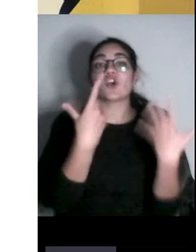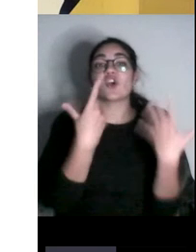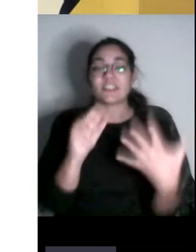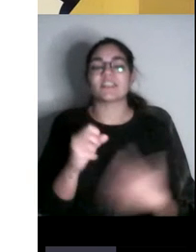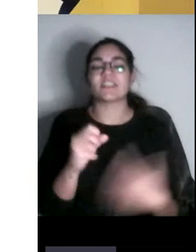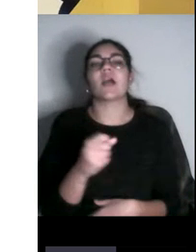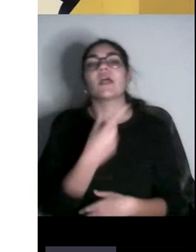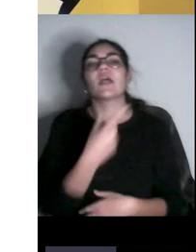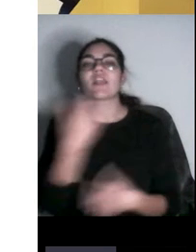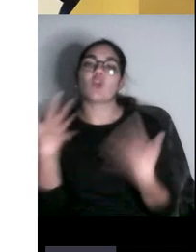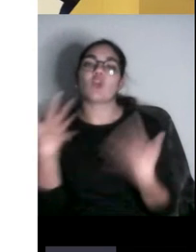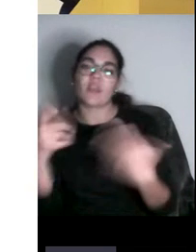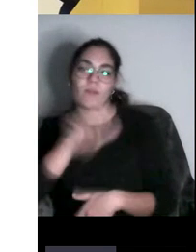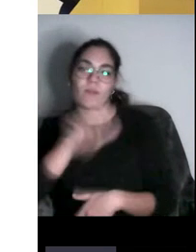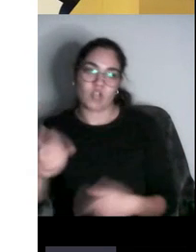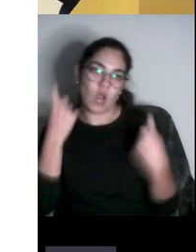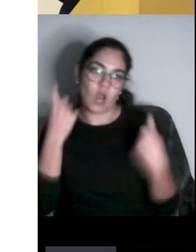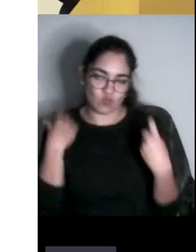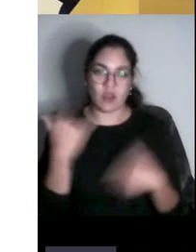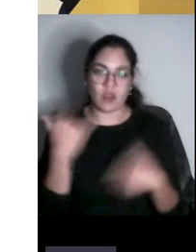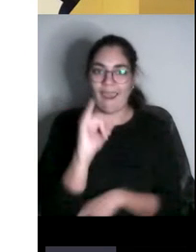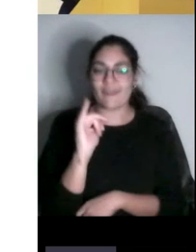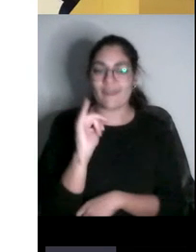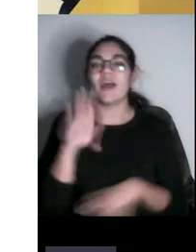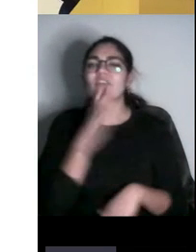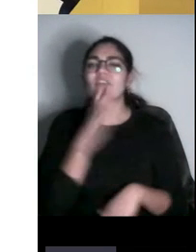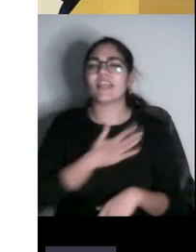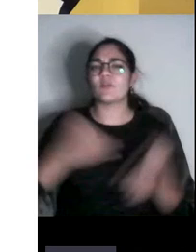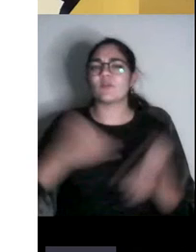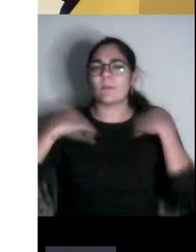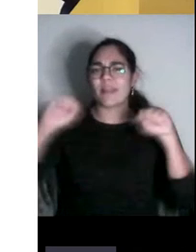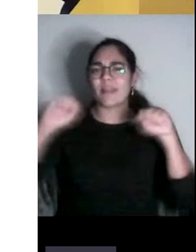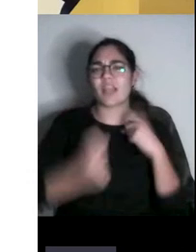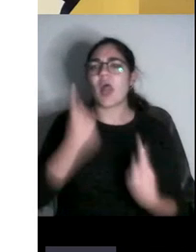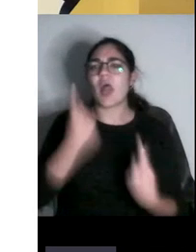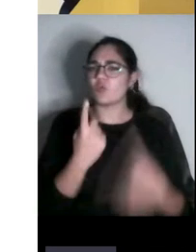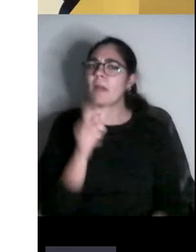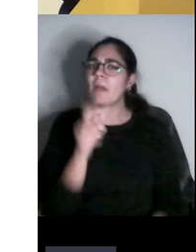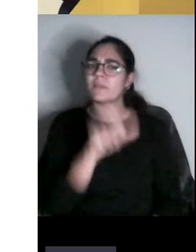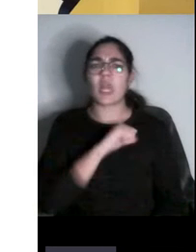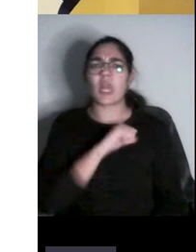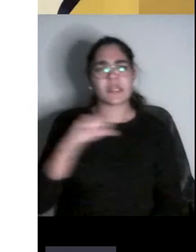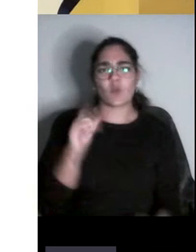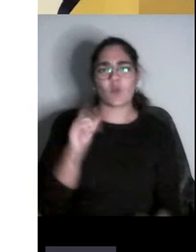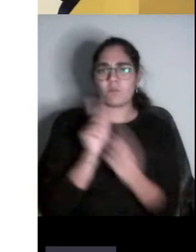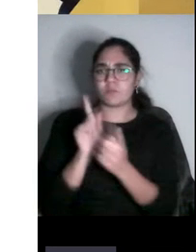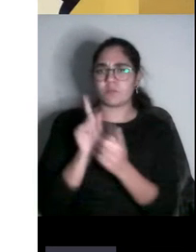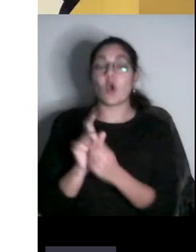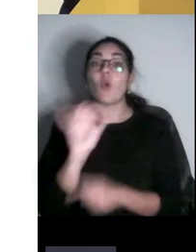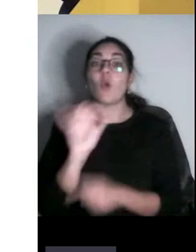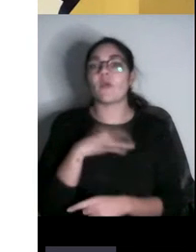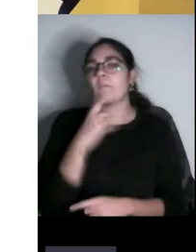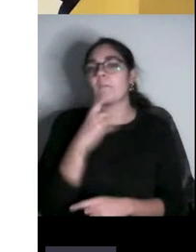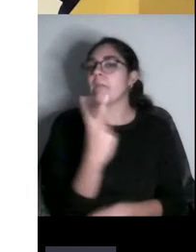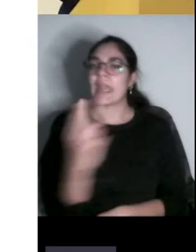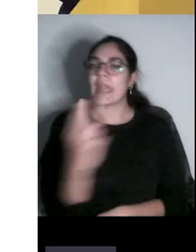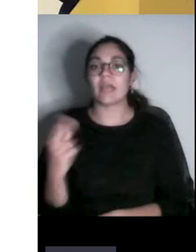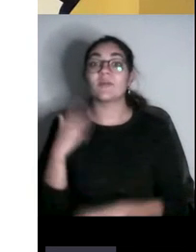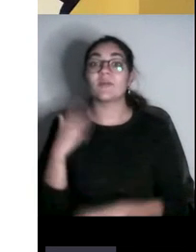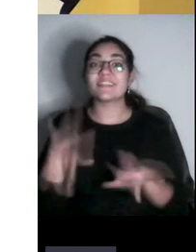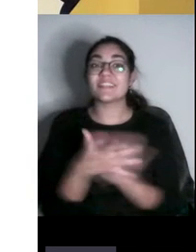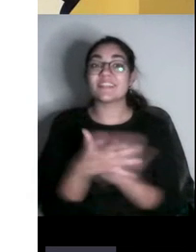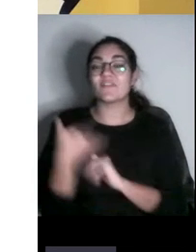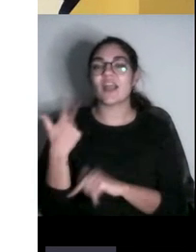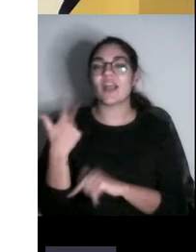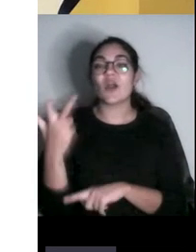lo planteamos de manera individual o por parejas que hemos vencida de la grabación de un reportaje de media hora